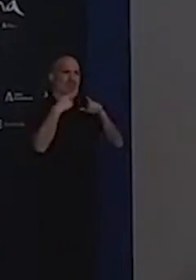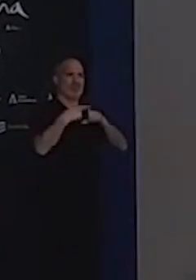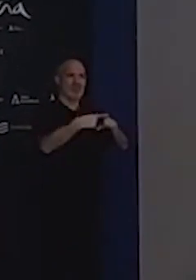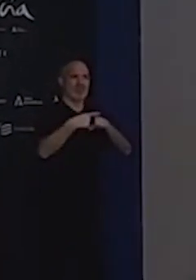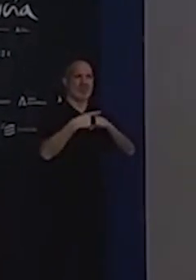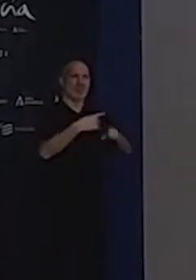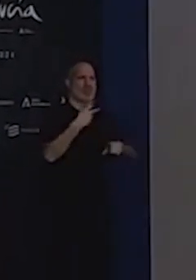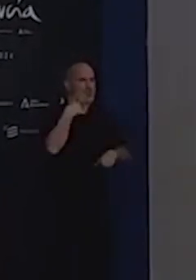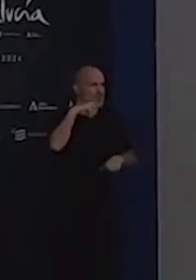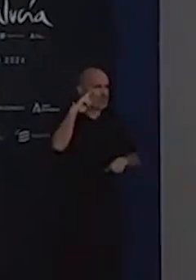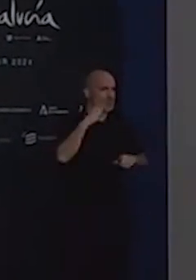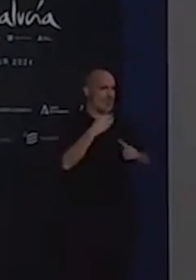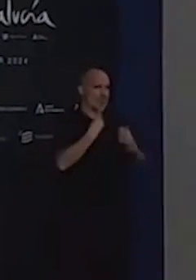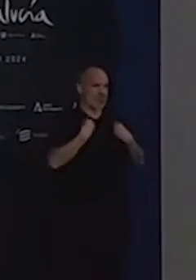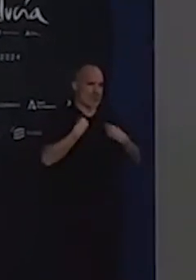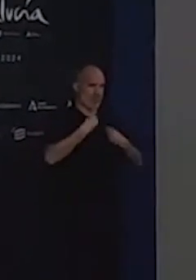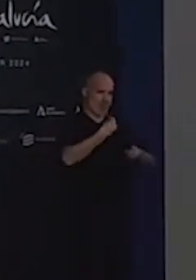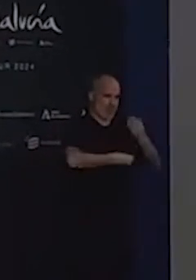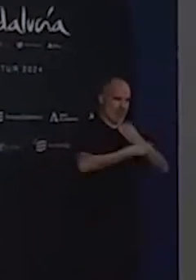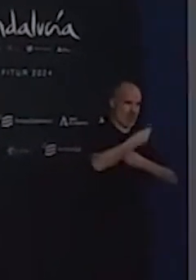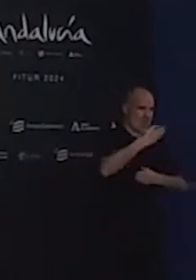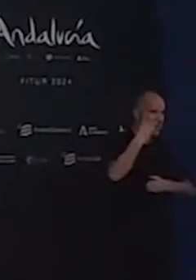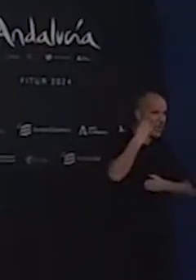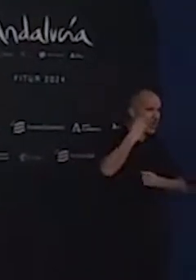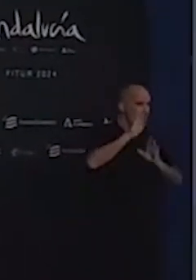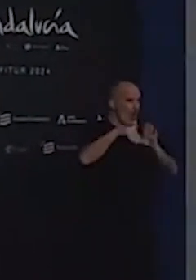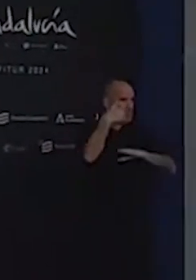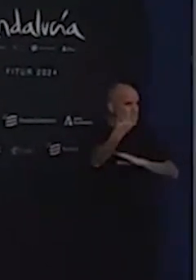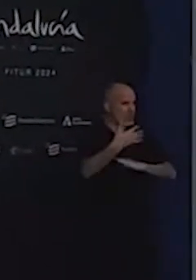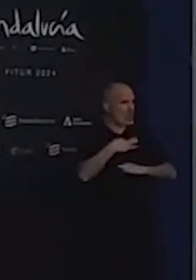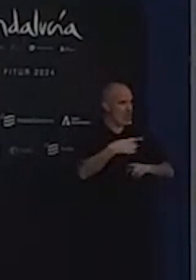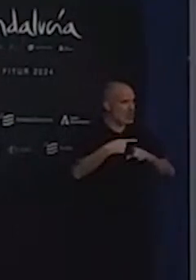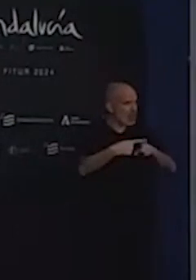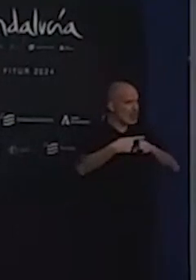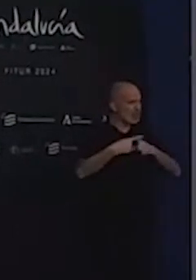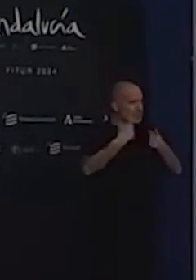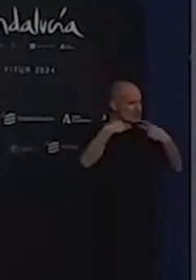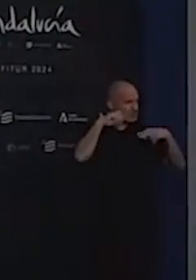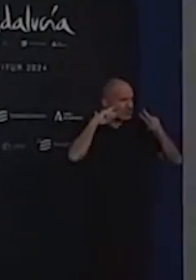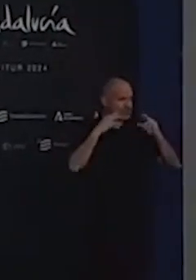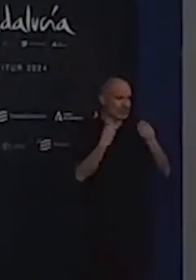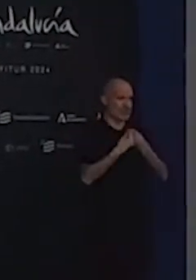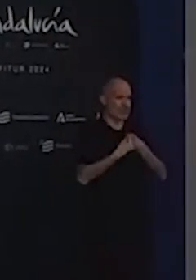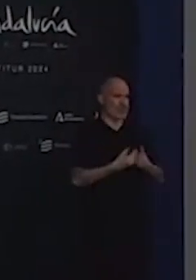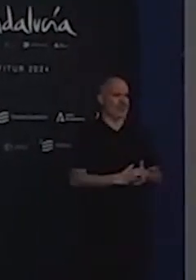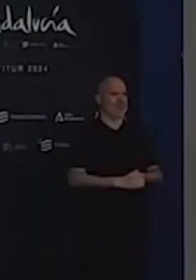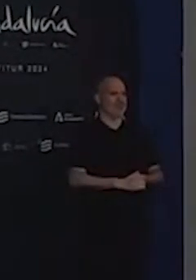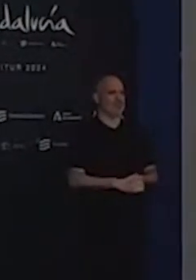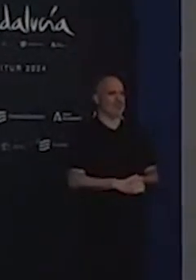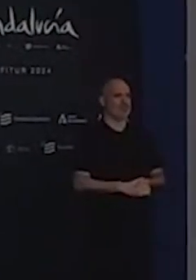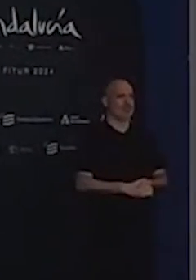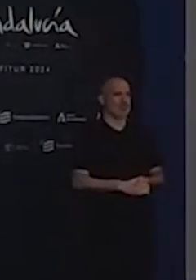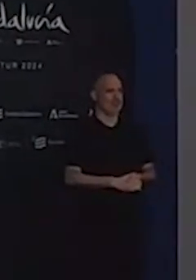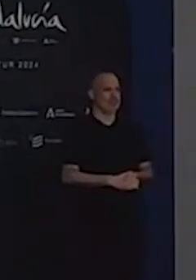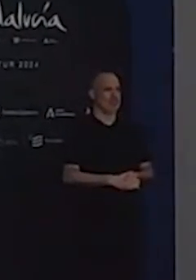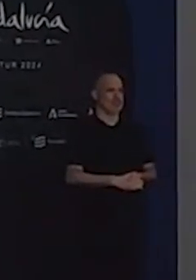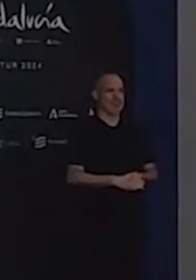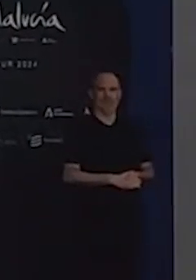compartir tanto los foráneos como nosotros, los habitantes de Jaén. Continuaremos además